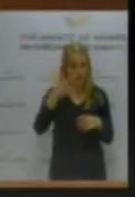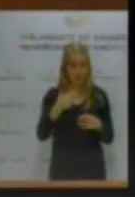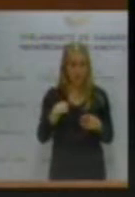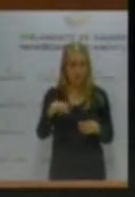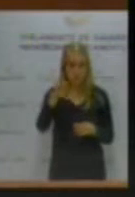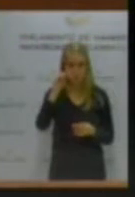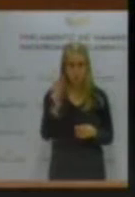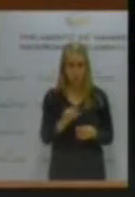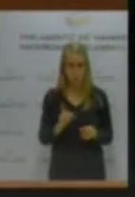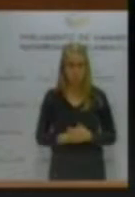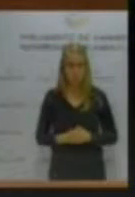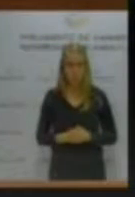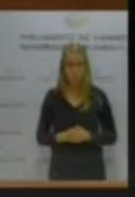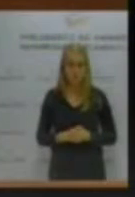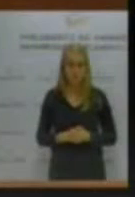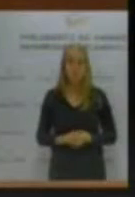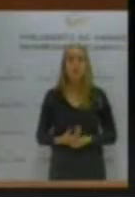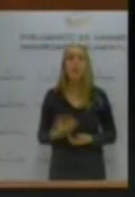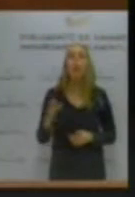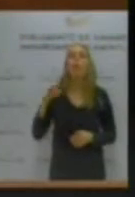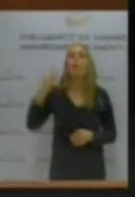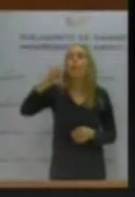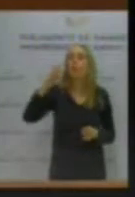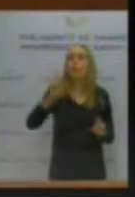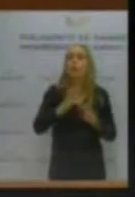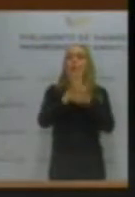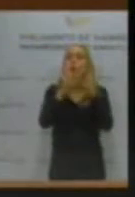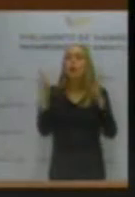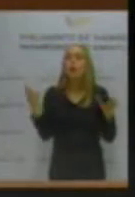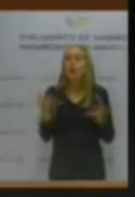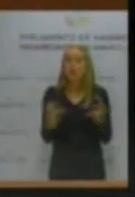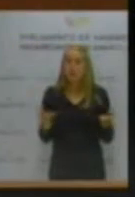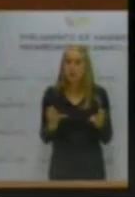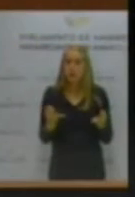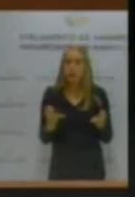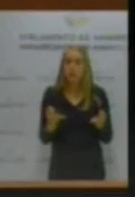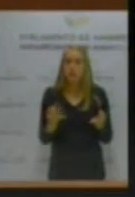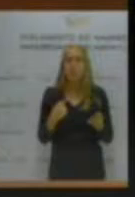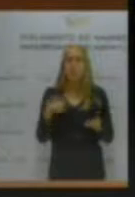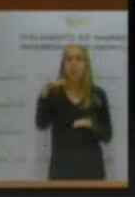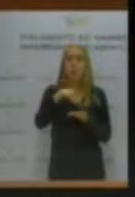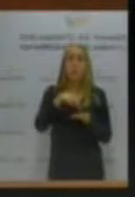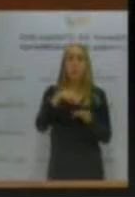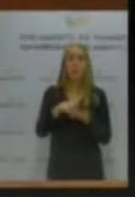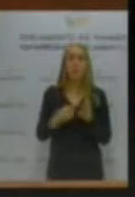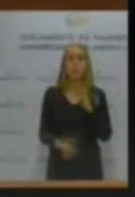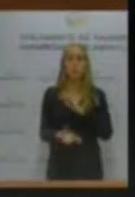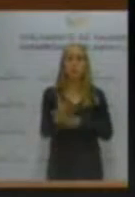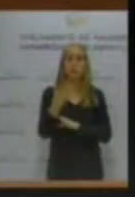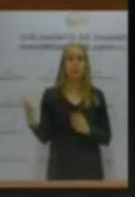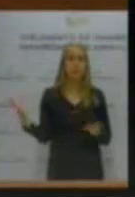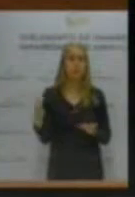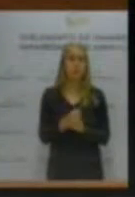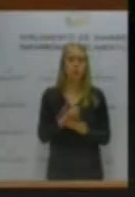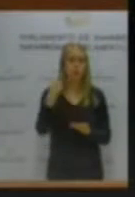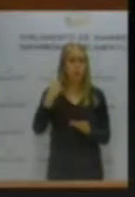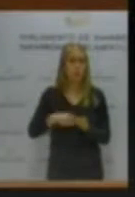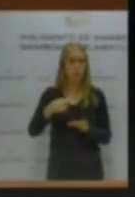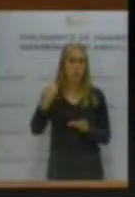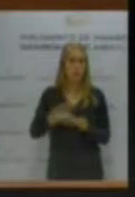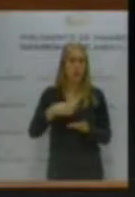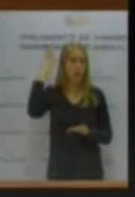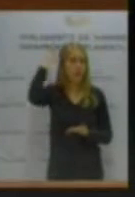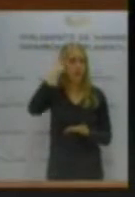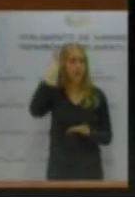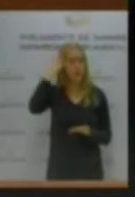Incomprensible. Lo único que se deja claro en esta ley es la creación de un impuesto que tendremos que pagar todos los